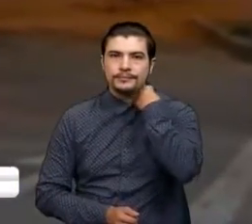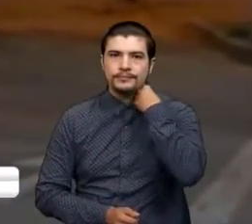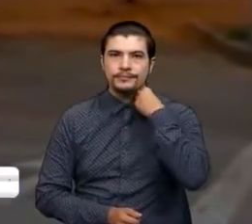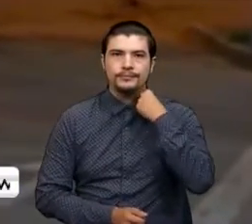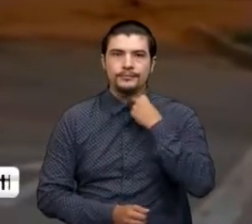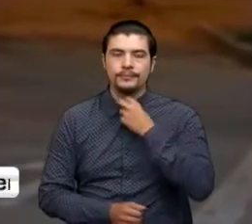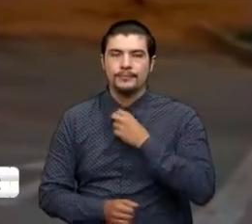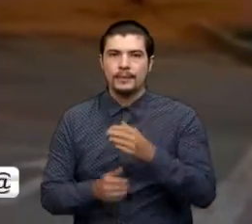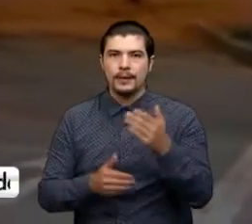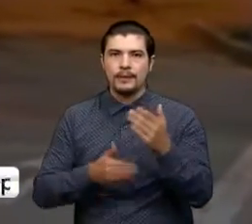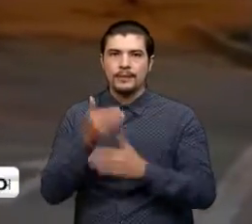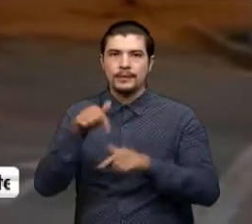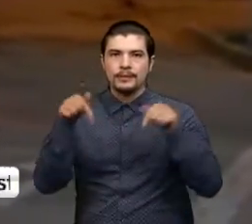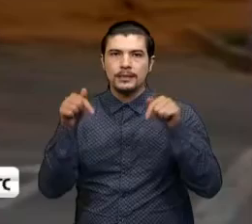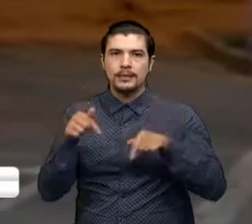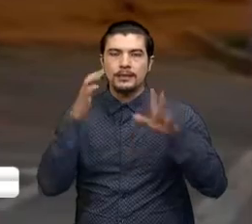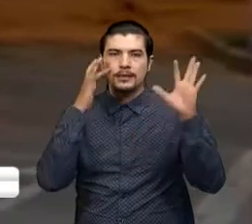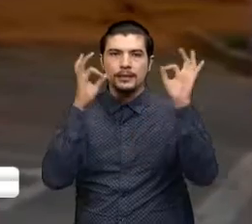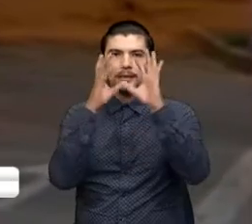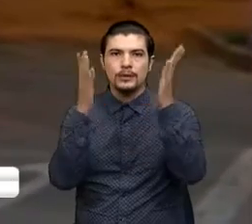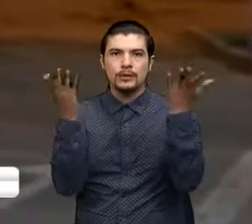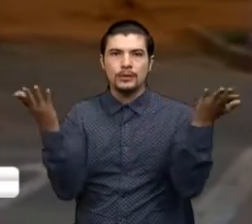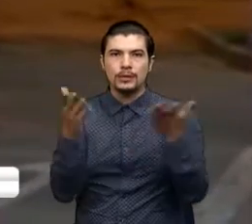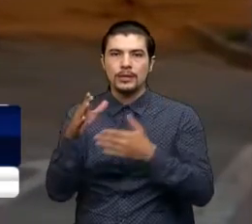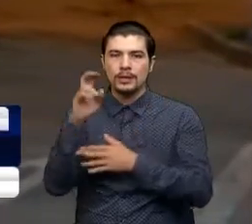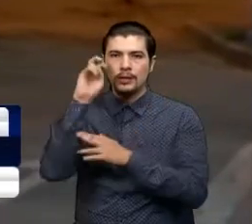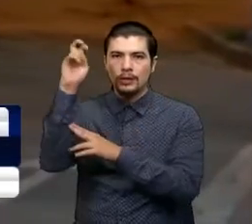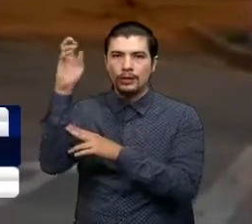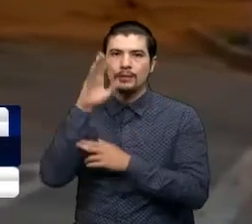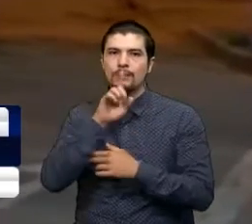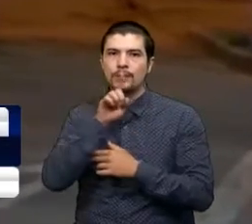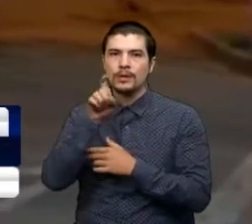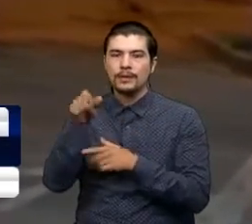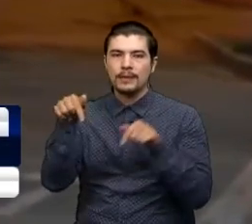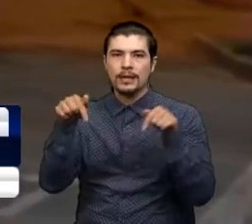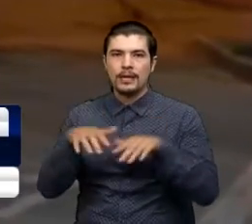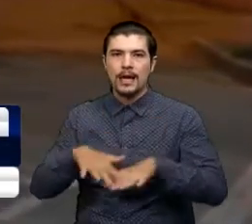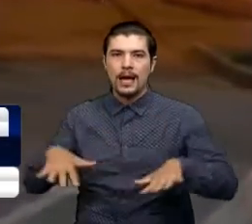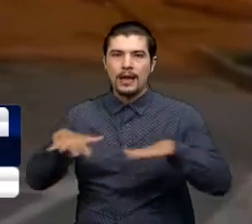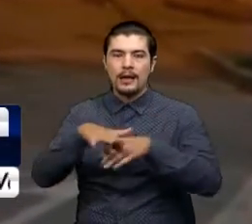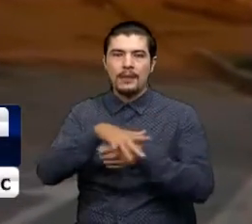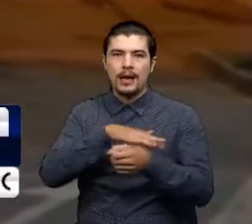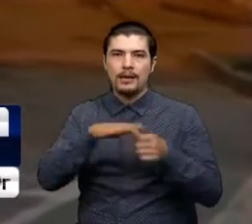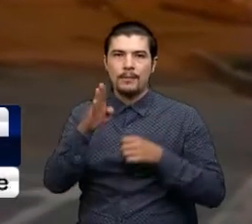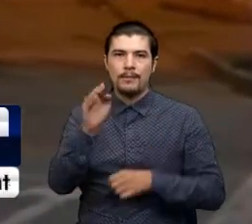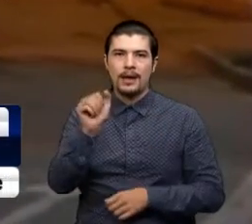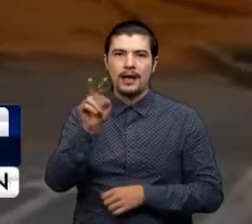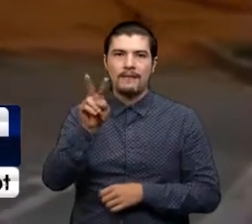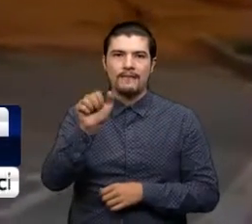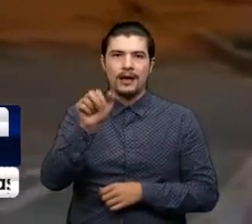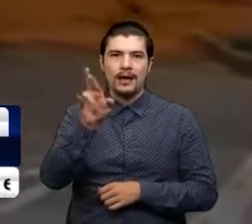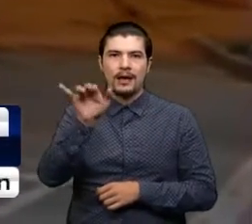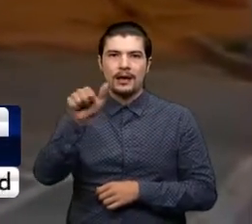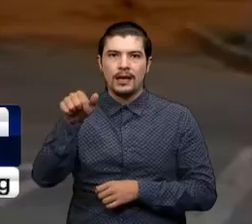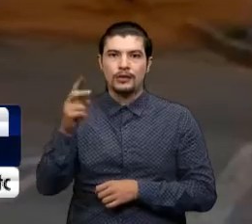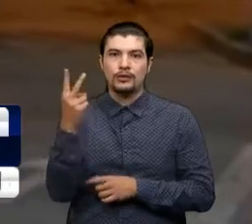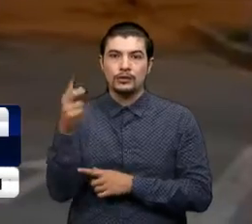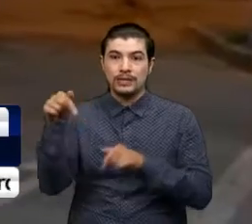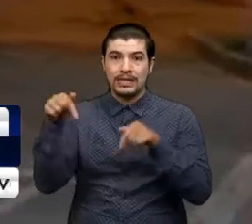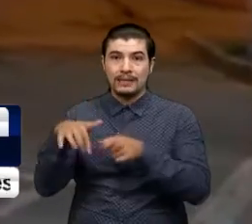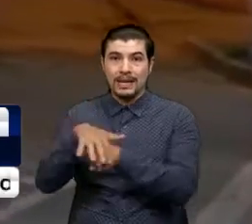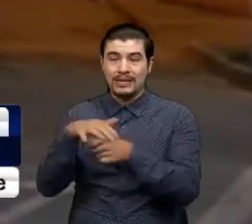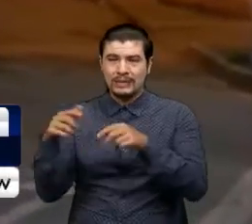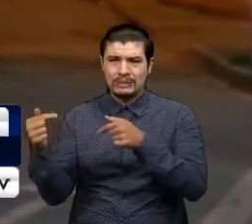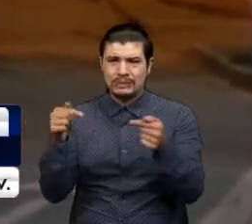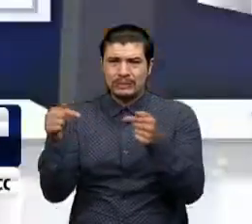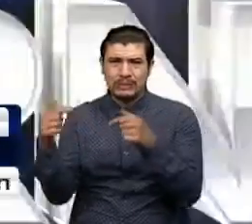Iniciamos el lente nocturno en el norte de Bucaramanga, más exactamente en el barrio Bavaria 2, donde se presentó una riña que dejó como resultado a